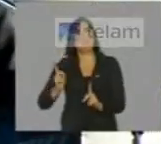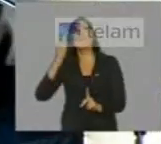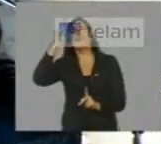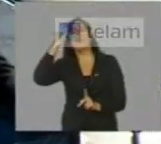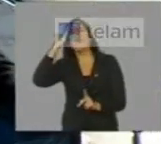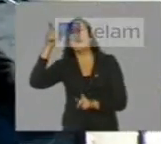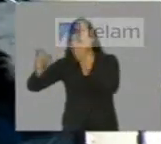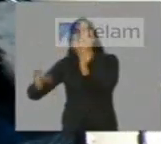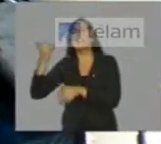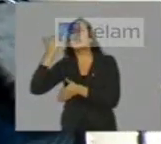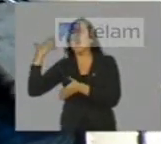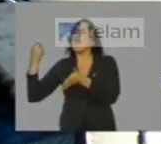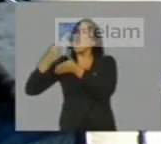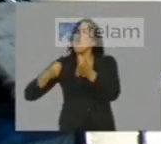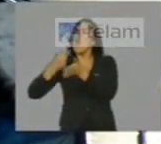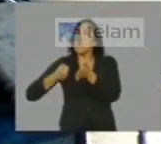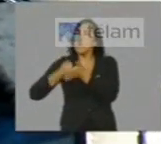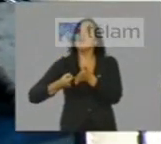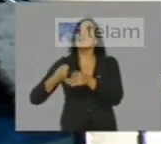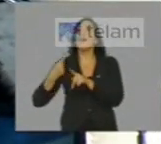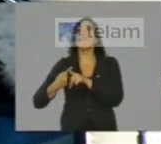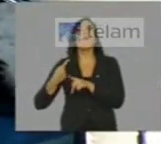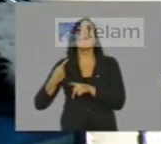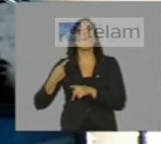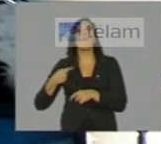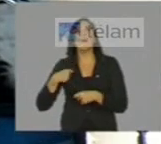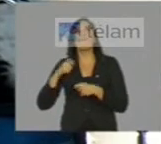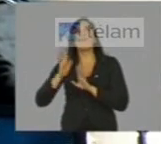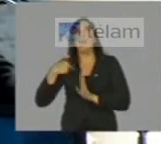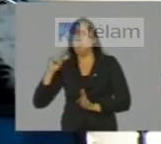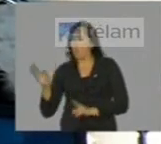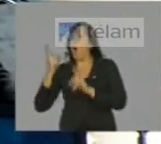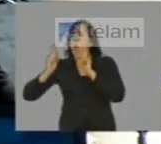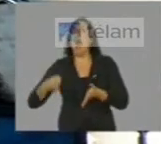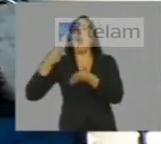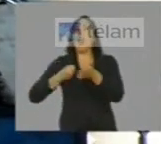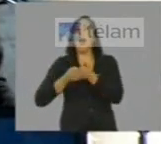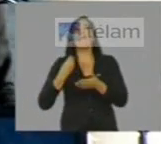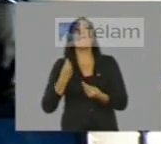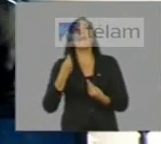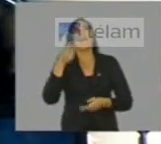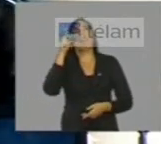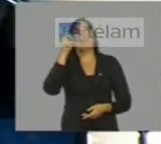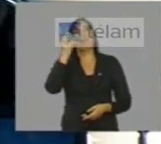de aquellos que dieron su vida para vivir en una Argentina mejor. y compromisos con